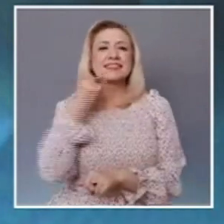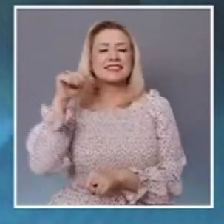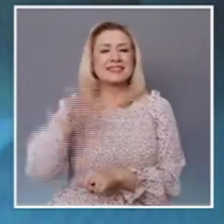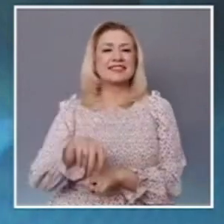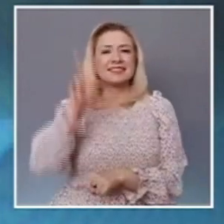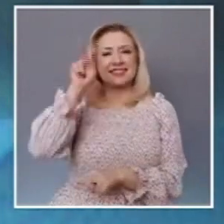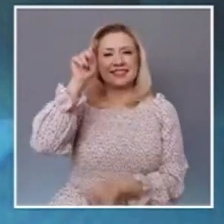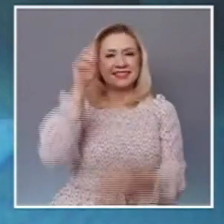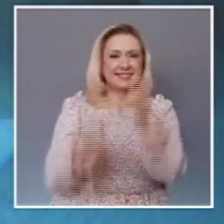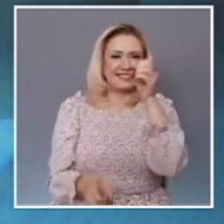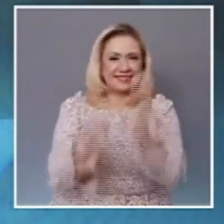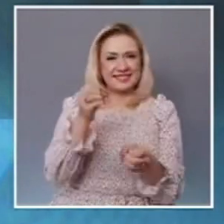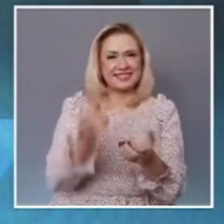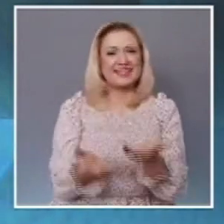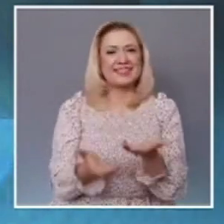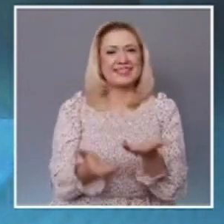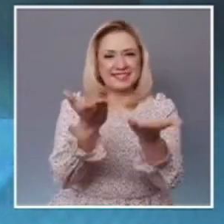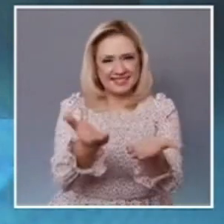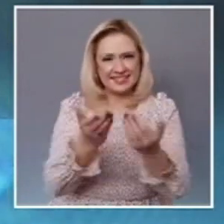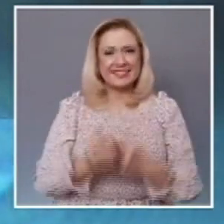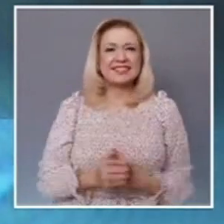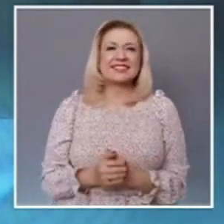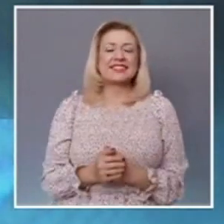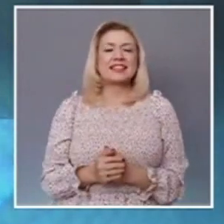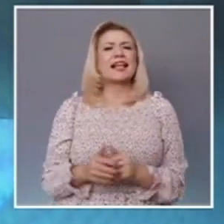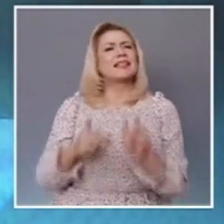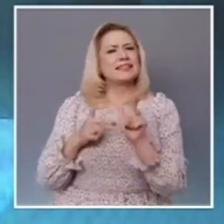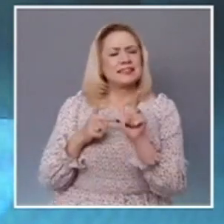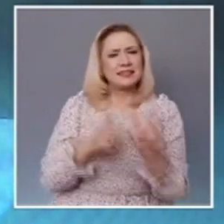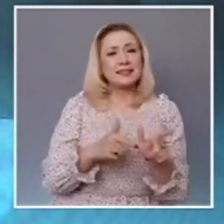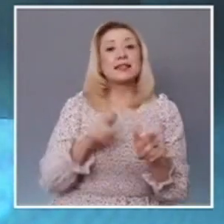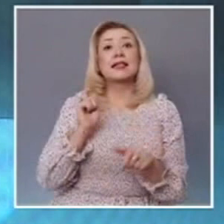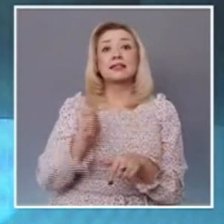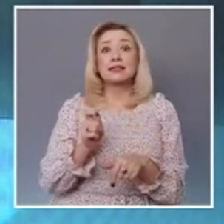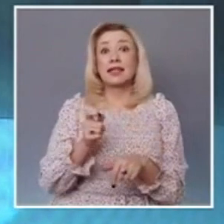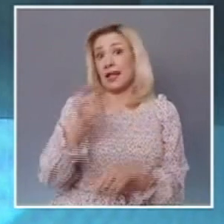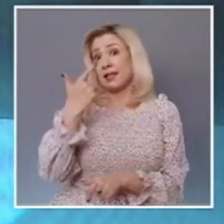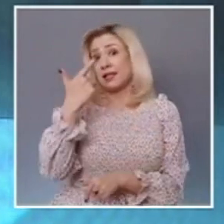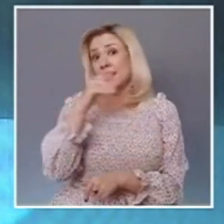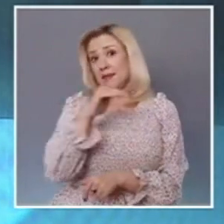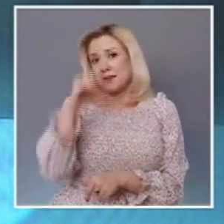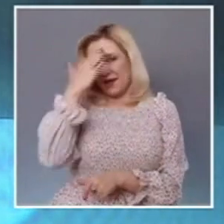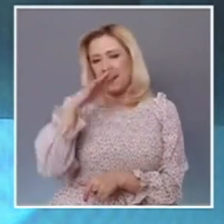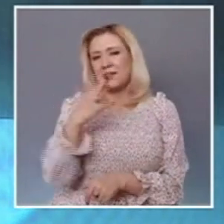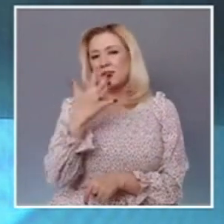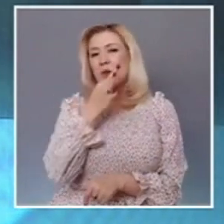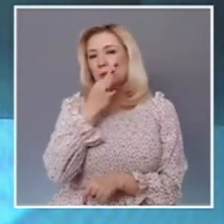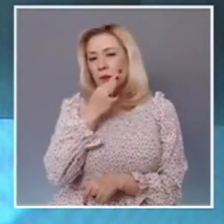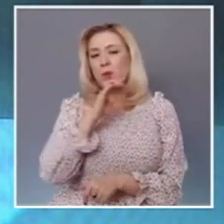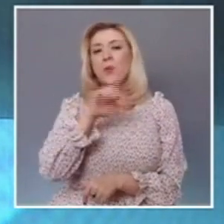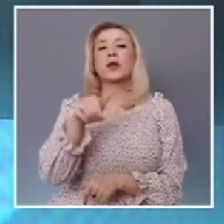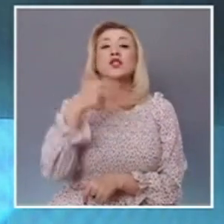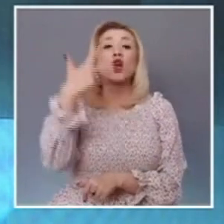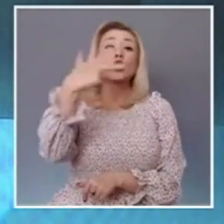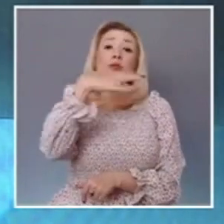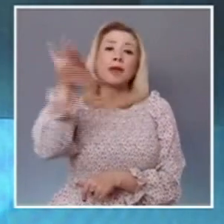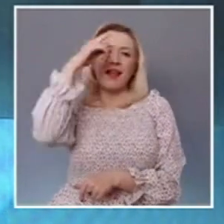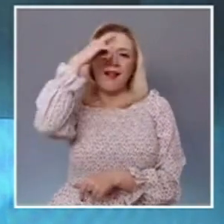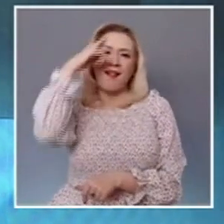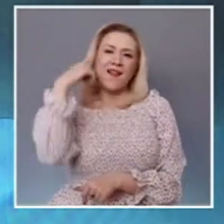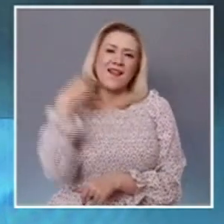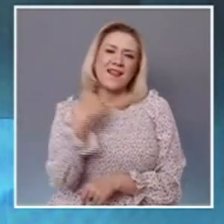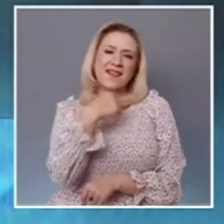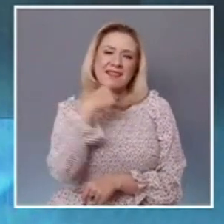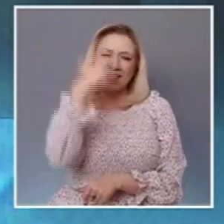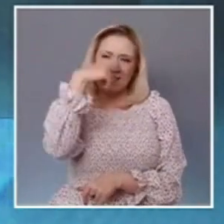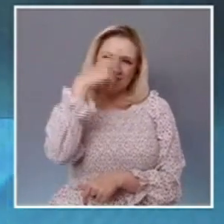Poder Judicial de la Federación. Siga a las 19:30 horas nuestro avance informativo y a las 20:30 el noticiario nocturno. Y recuerde,